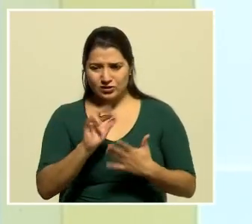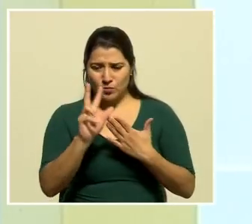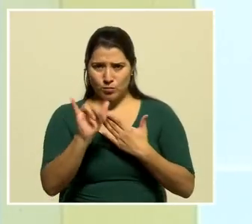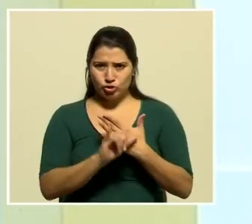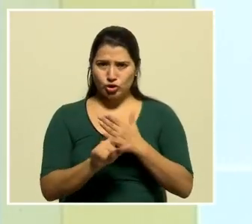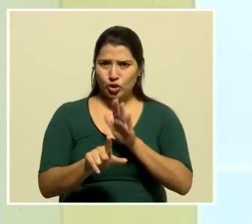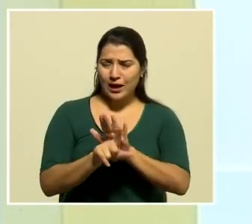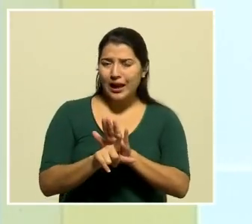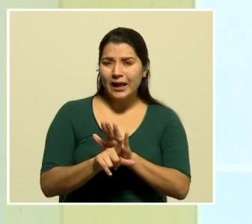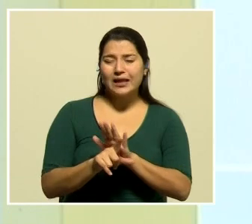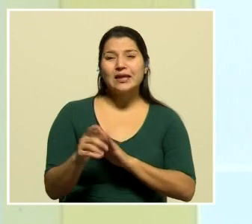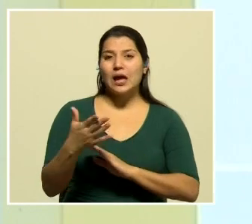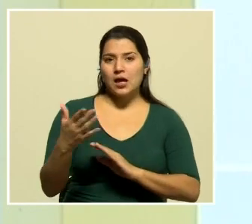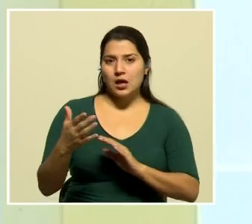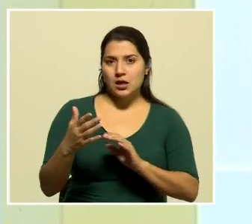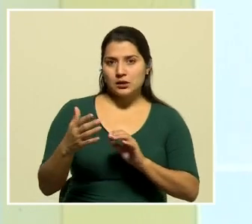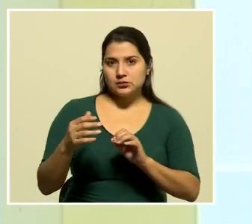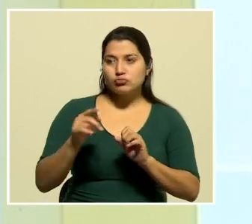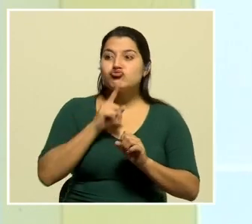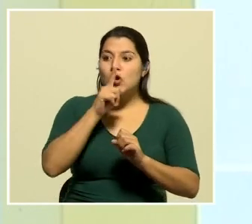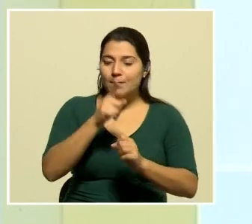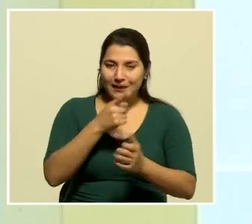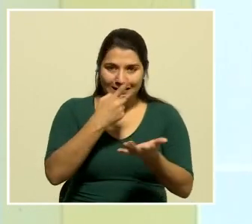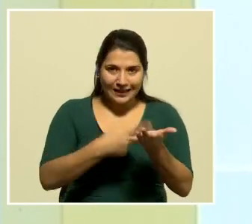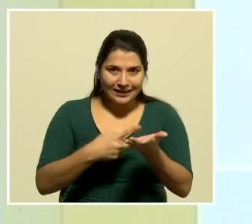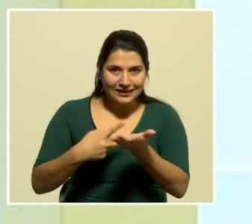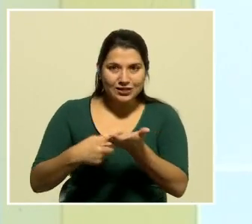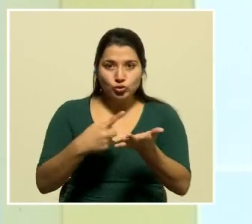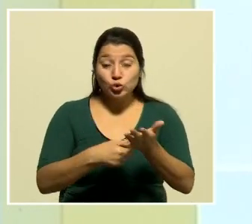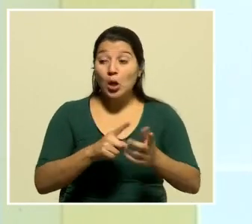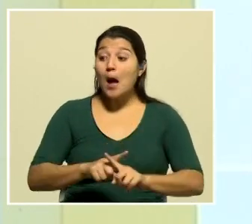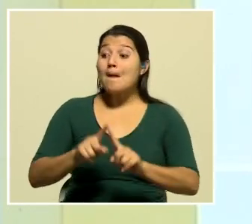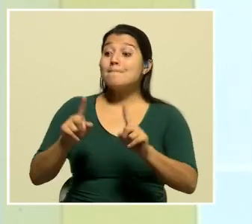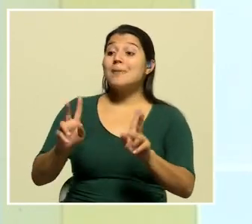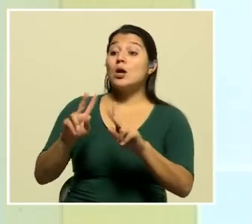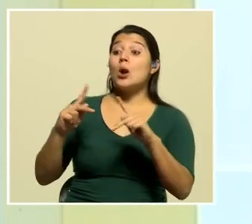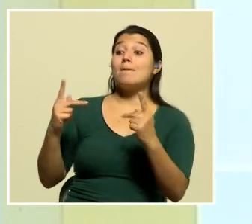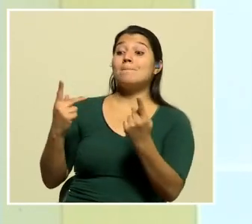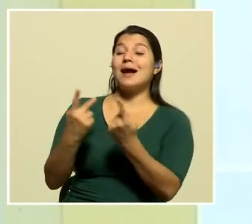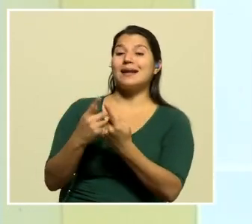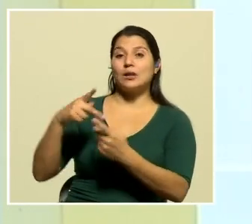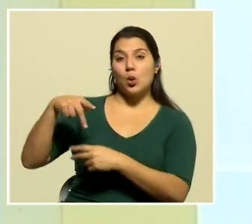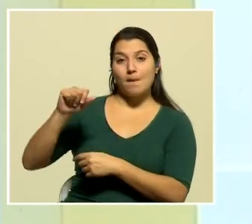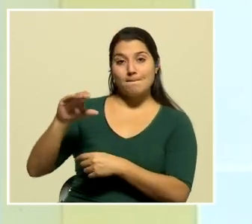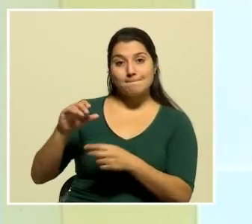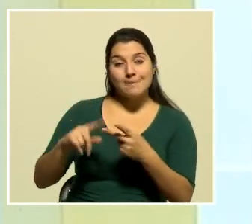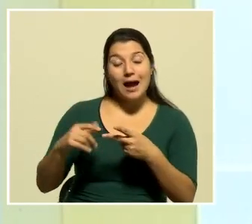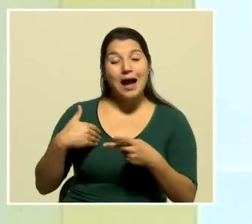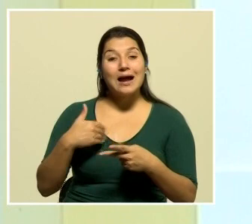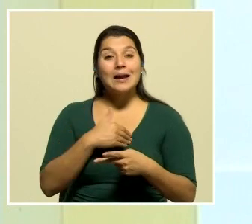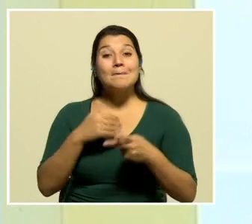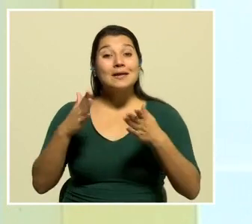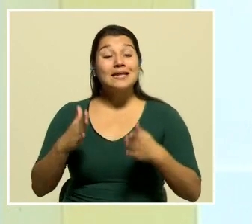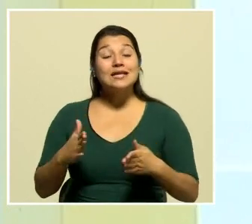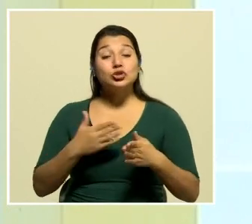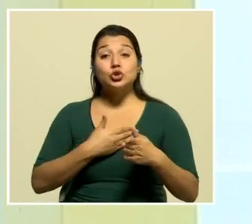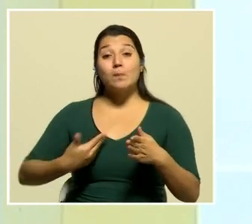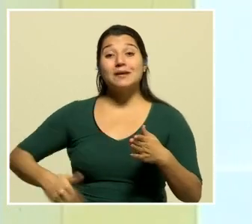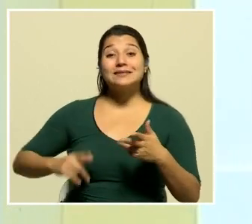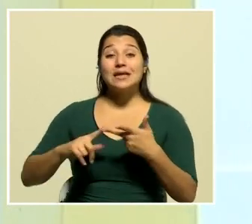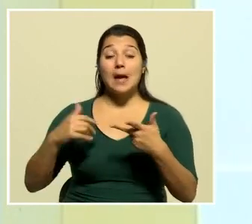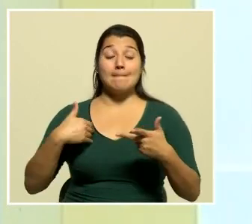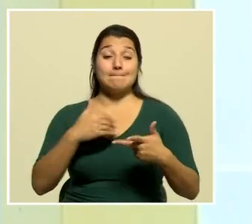ley no solamente se pongan en el papel, sino que la fracción oficialista, el ministro de la Presidencia, la ministra